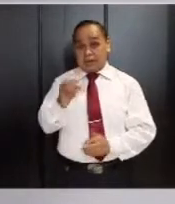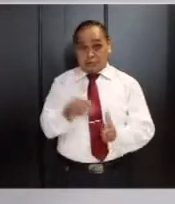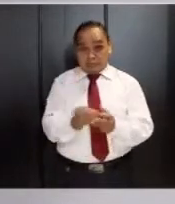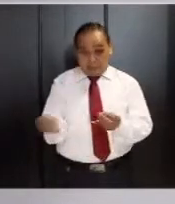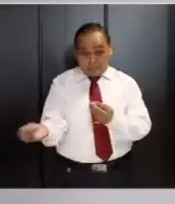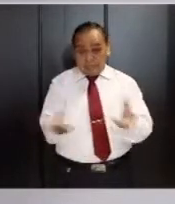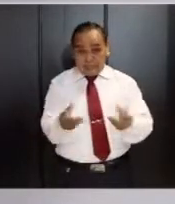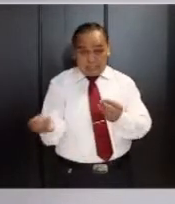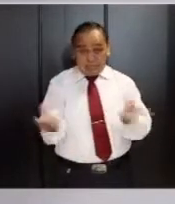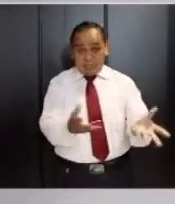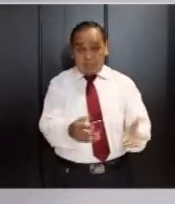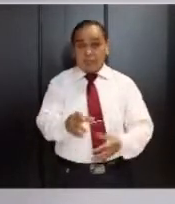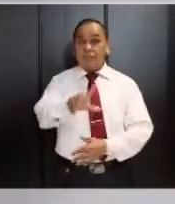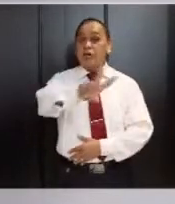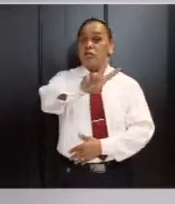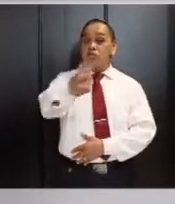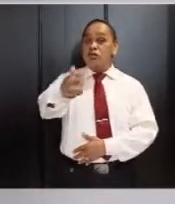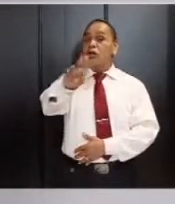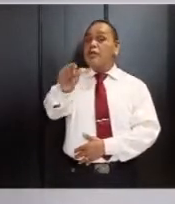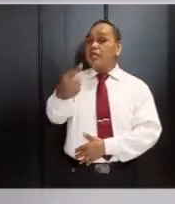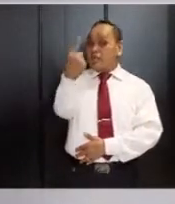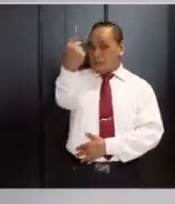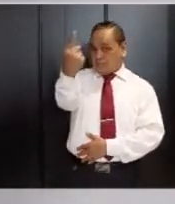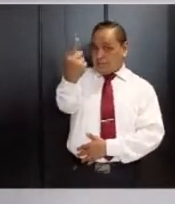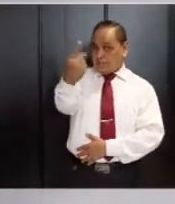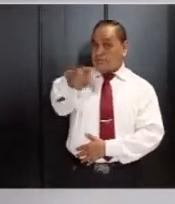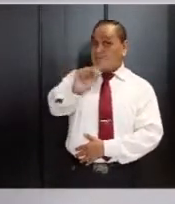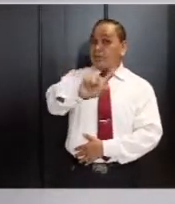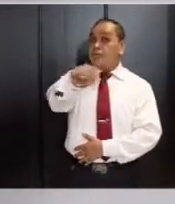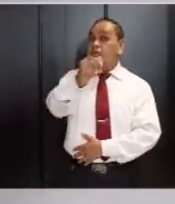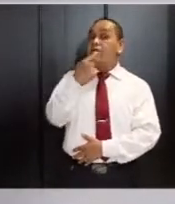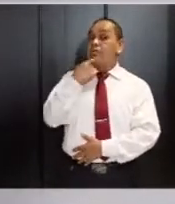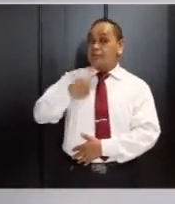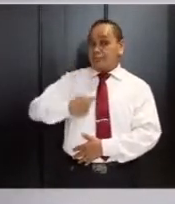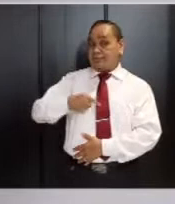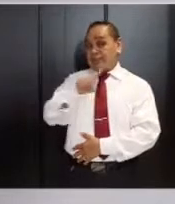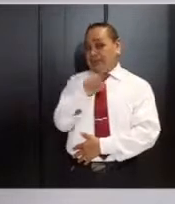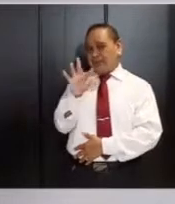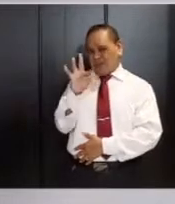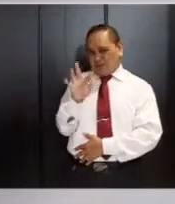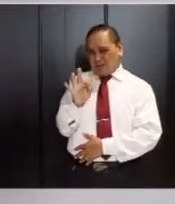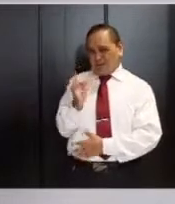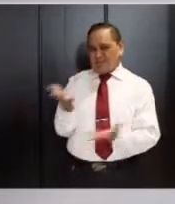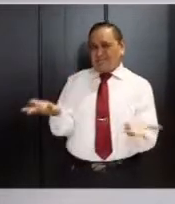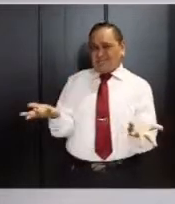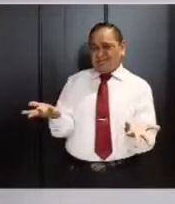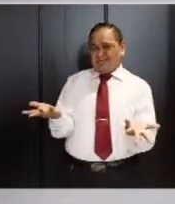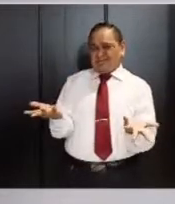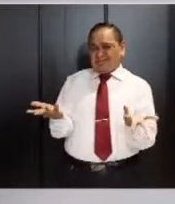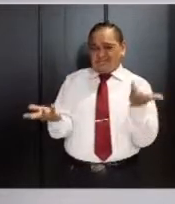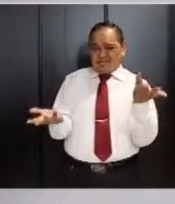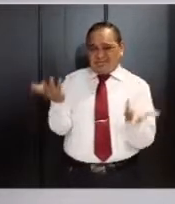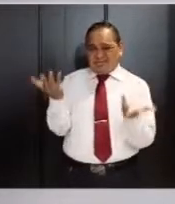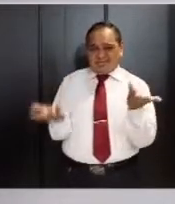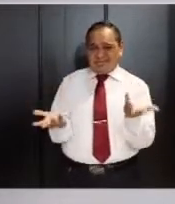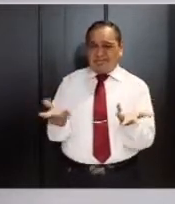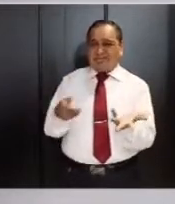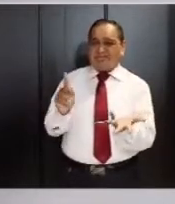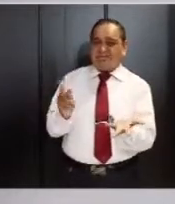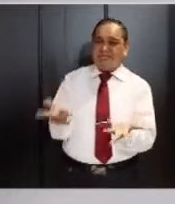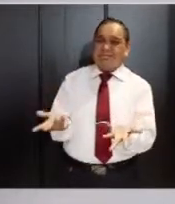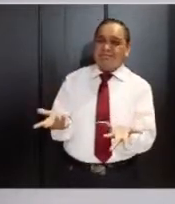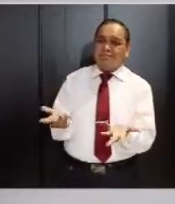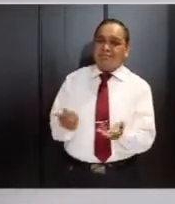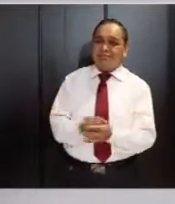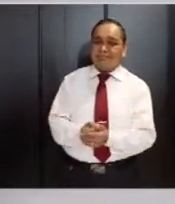cabrón y me dijo, yo te pongo 291. Ahorita me estás diciendo que van a poner 140. O sea, tiene que ver ese pedo, ¿no? A ver qué pase.